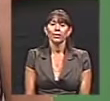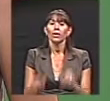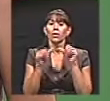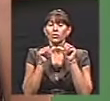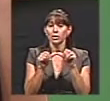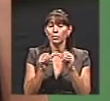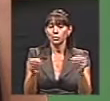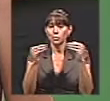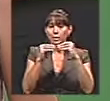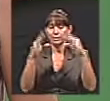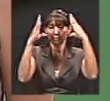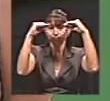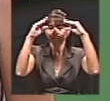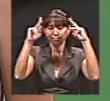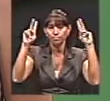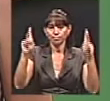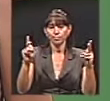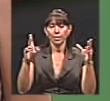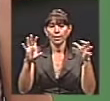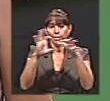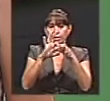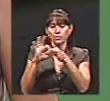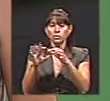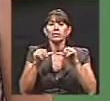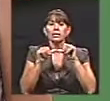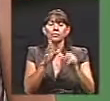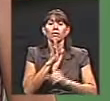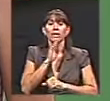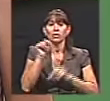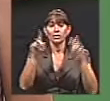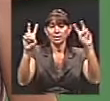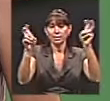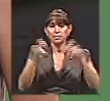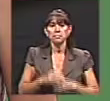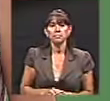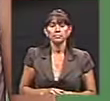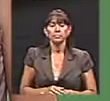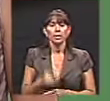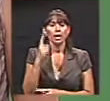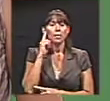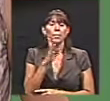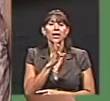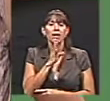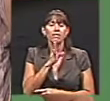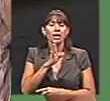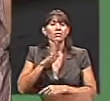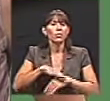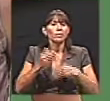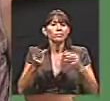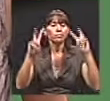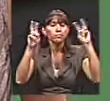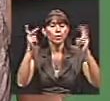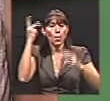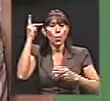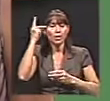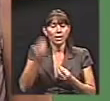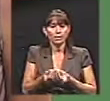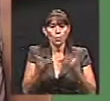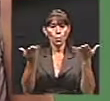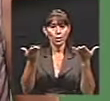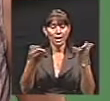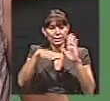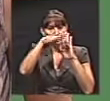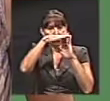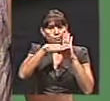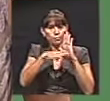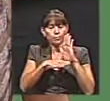Continuamos ahora con más de Nexos y seguimos hablando de esta temática. Y bien, para hablar sobre políticas públicas en